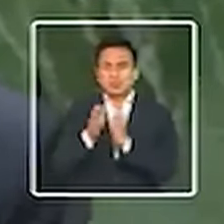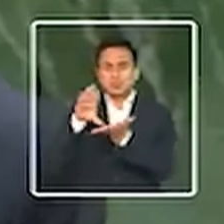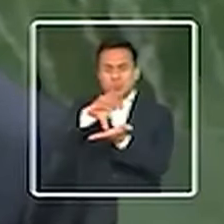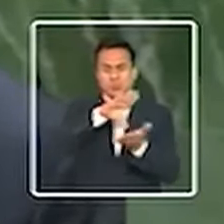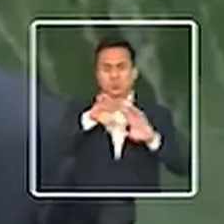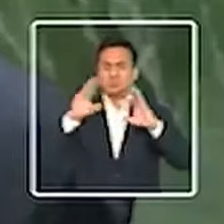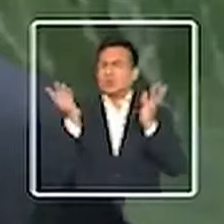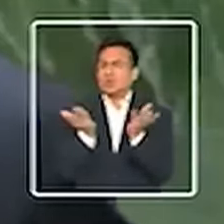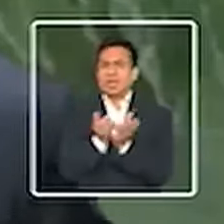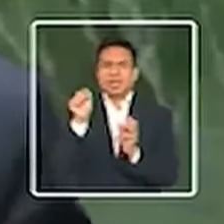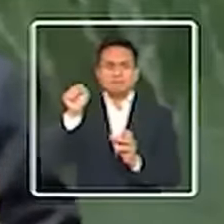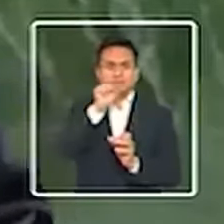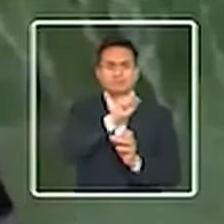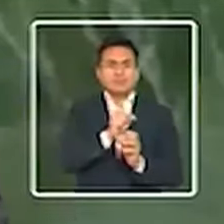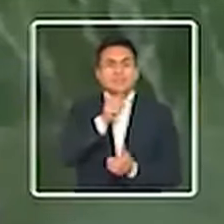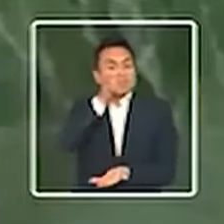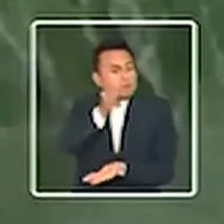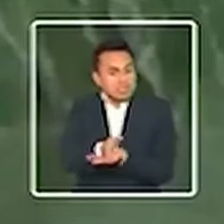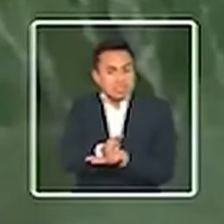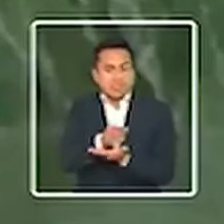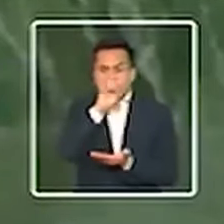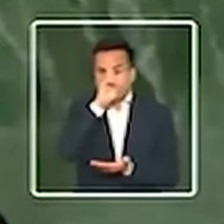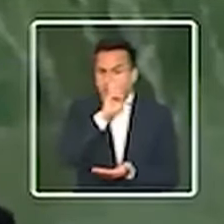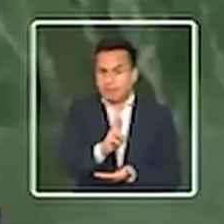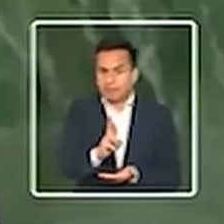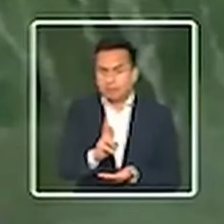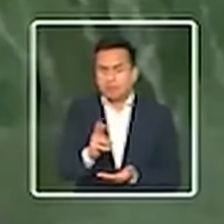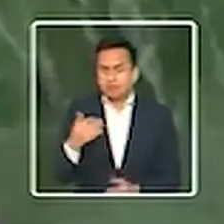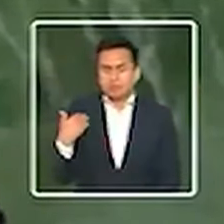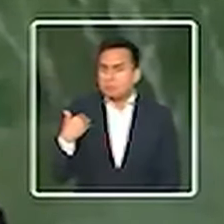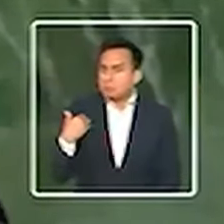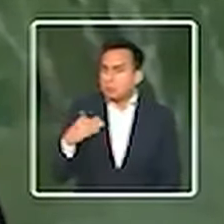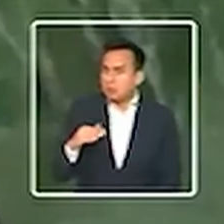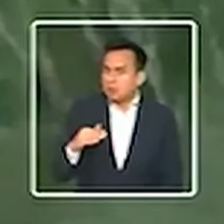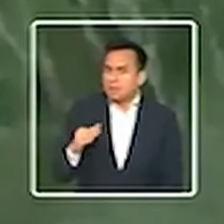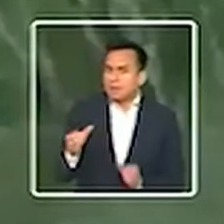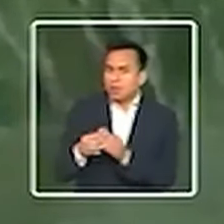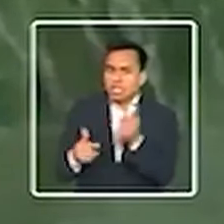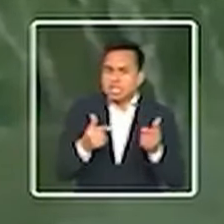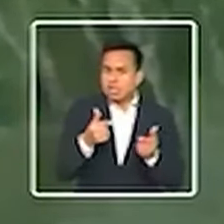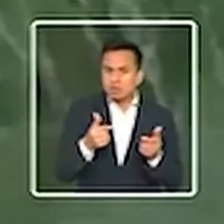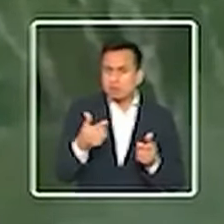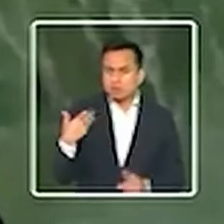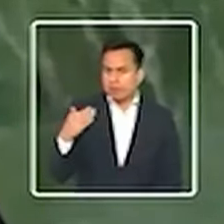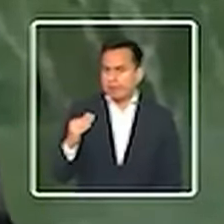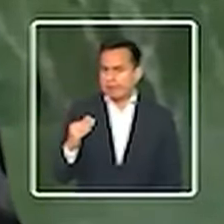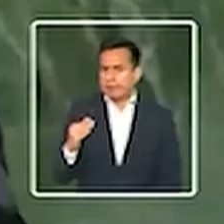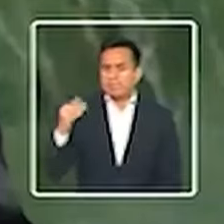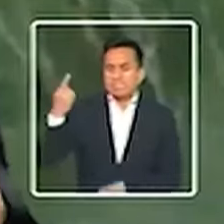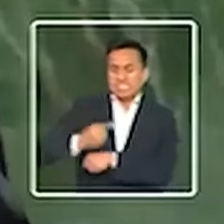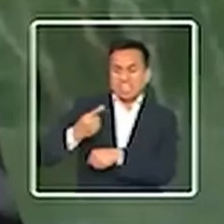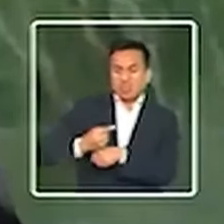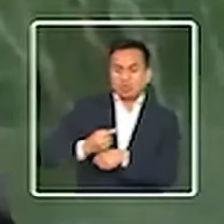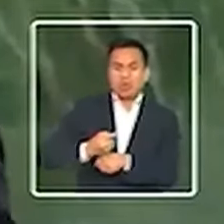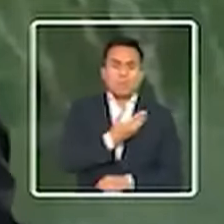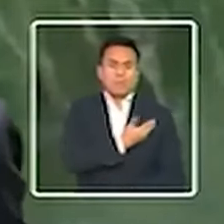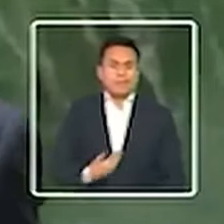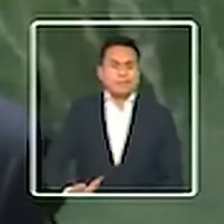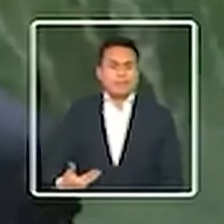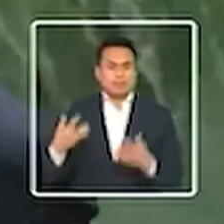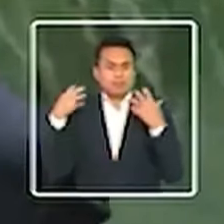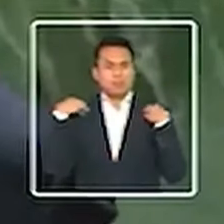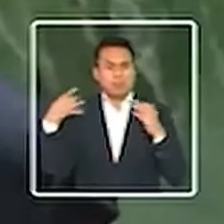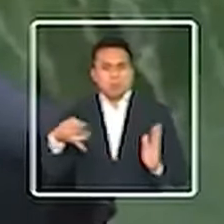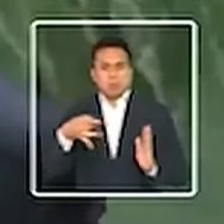lugar. Y debemos exigir este respeto sin importar el color político del dictador o presidente de turno